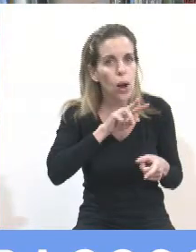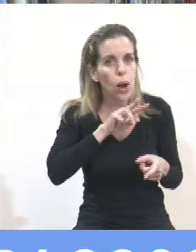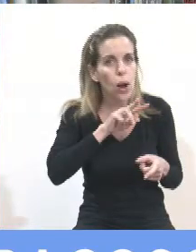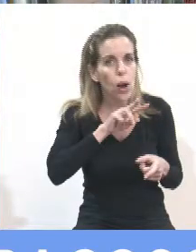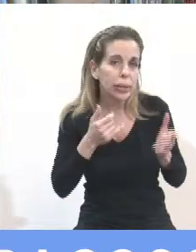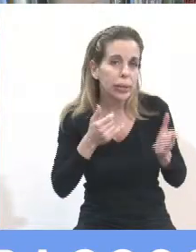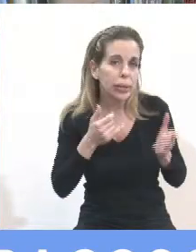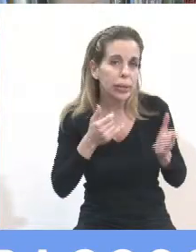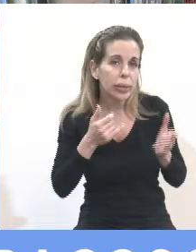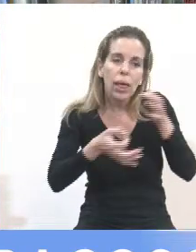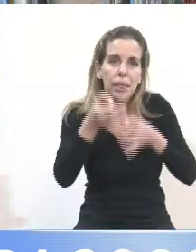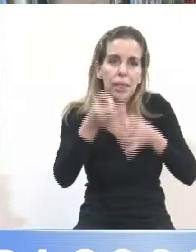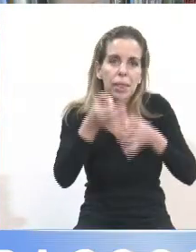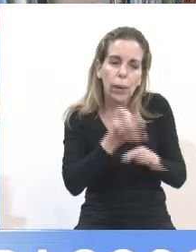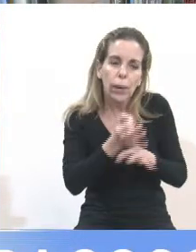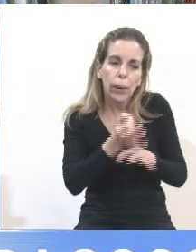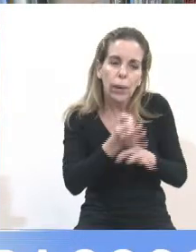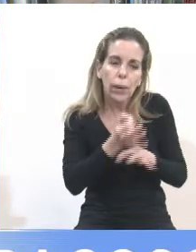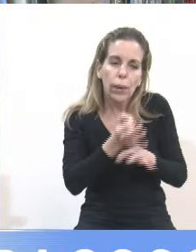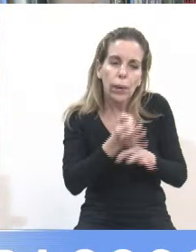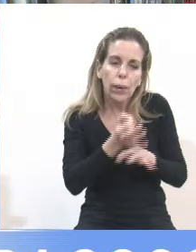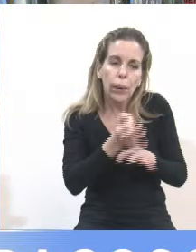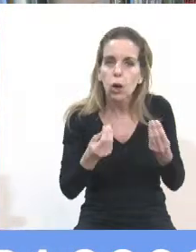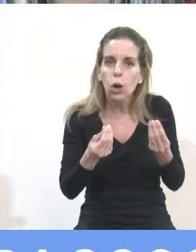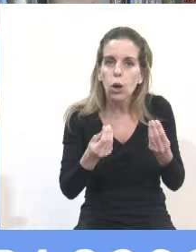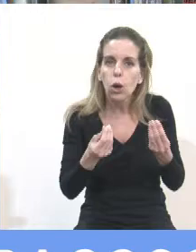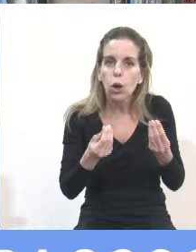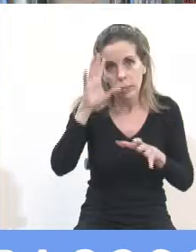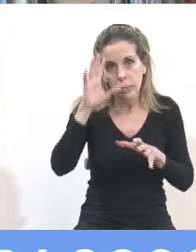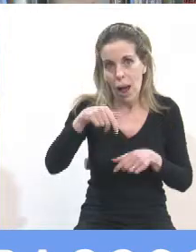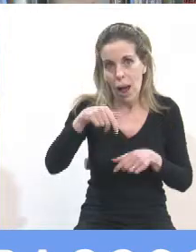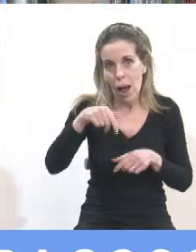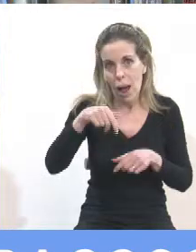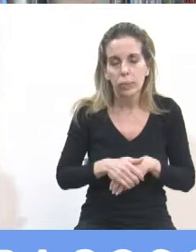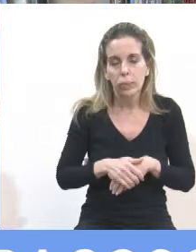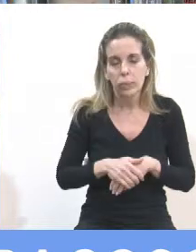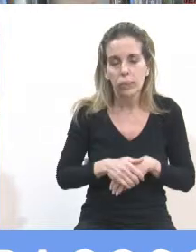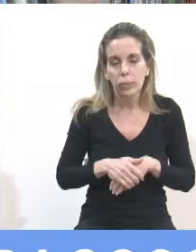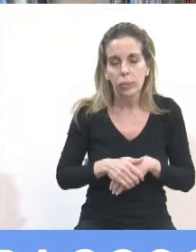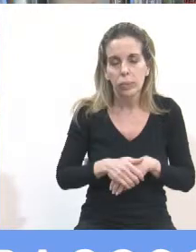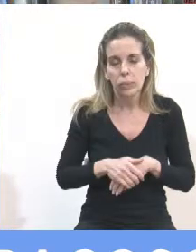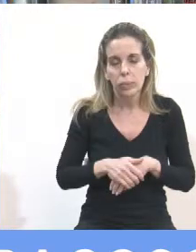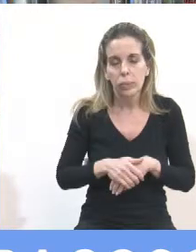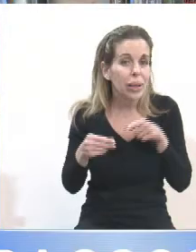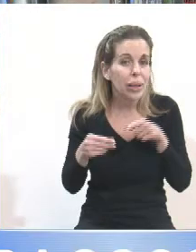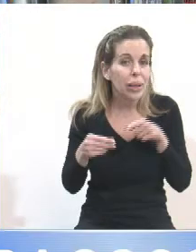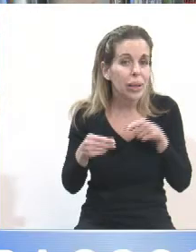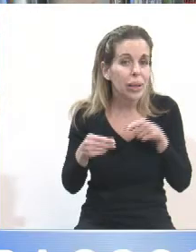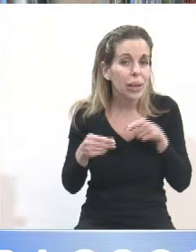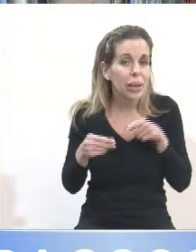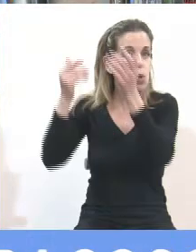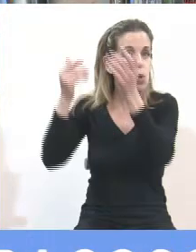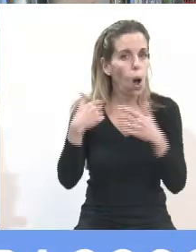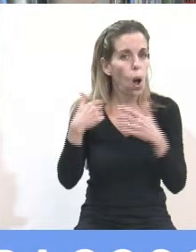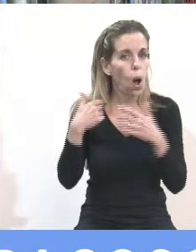niños y adolescentes. Recordemos que aquí el problema es el aprovechamiento que